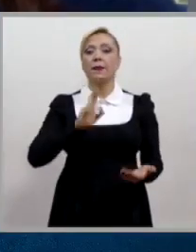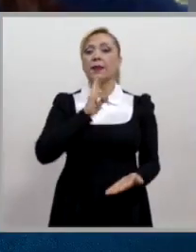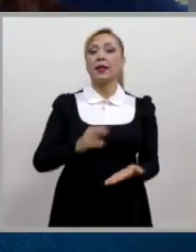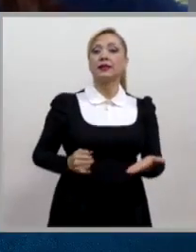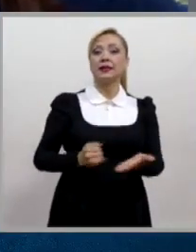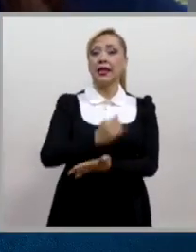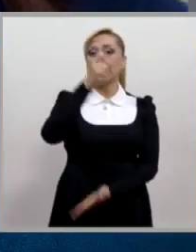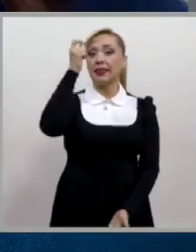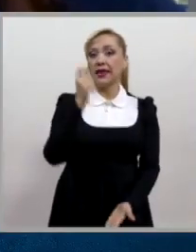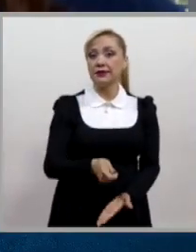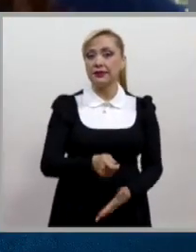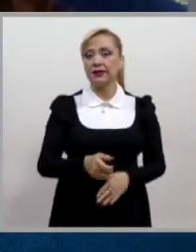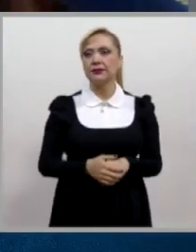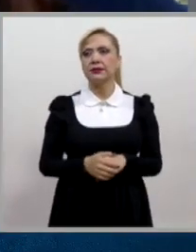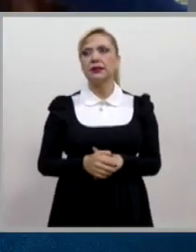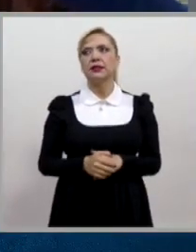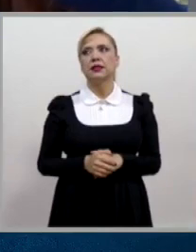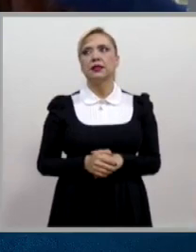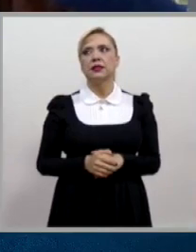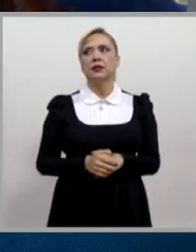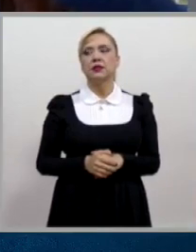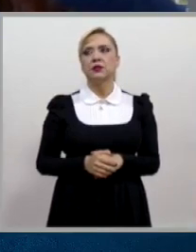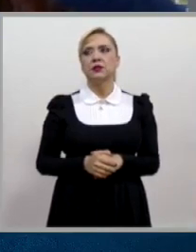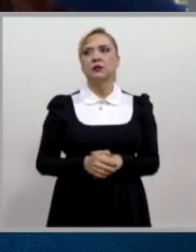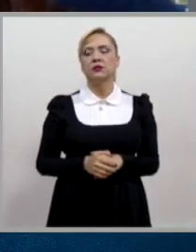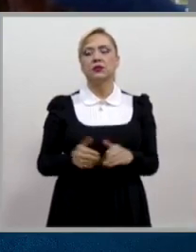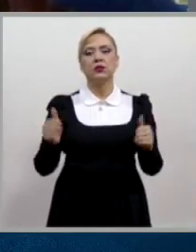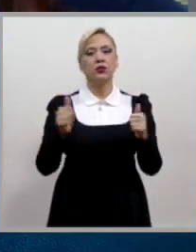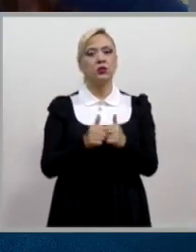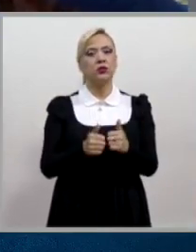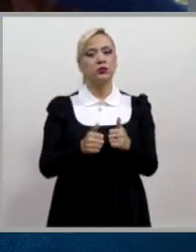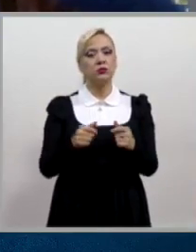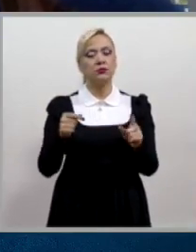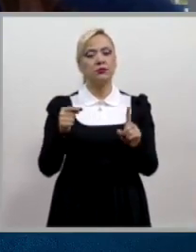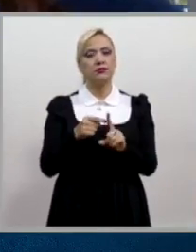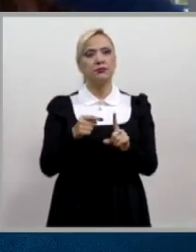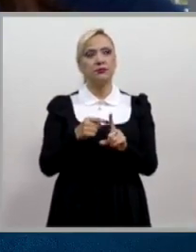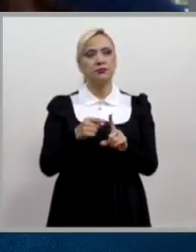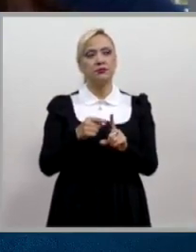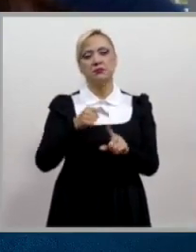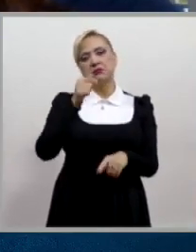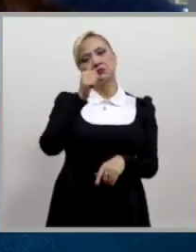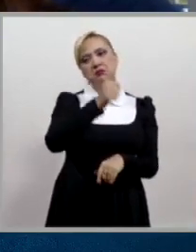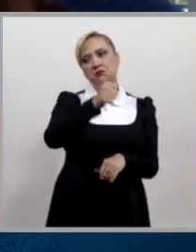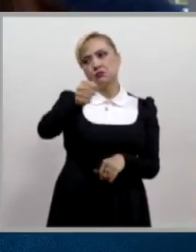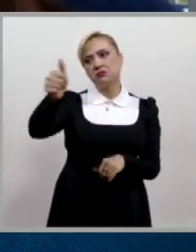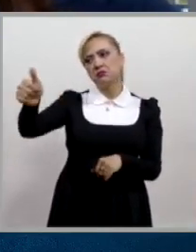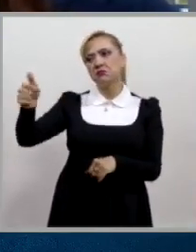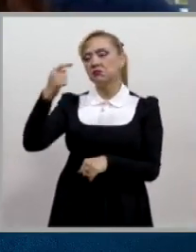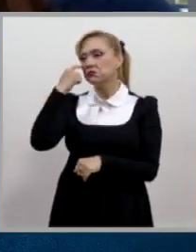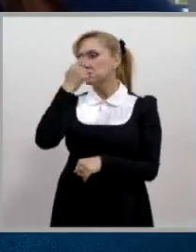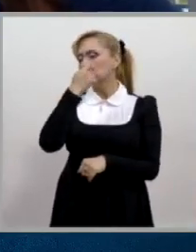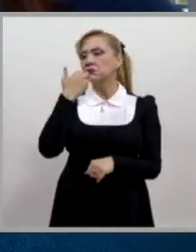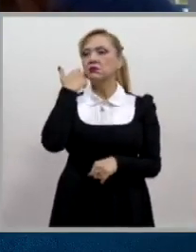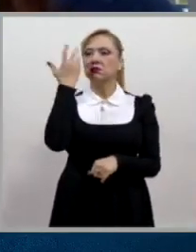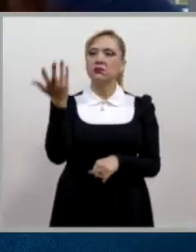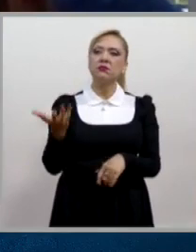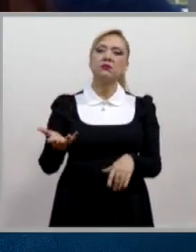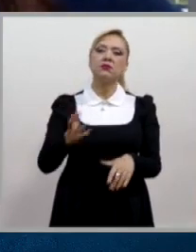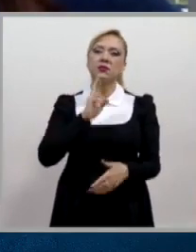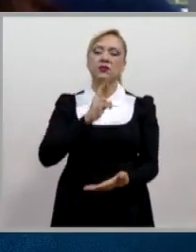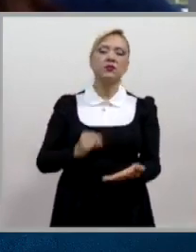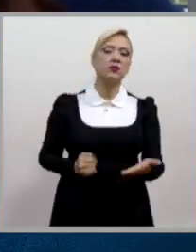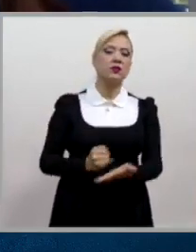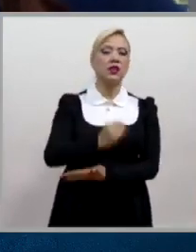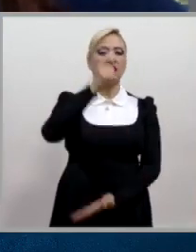sentencias, digamos, ya póngase el término que cada quien prefiera, sentencias estructurales, sentencias de